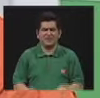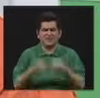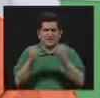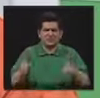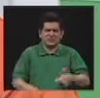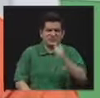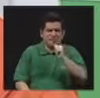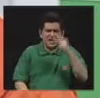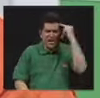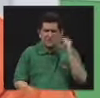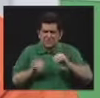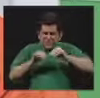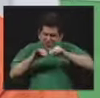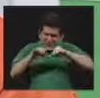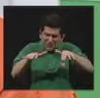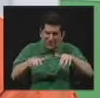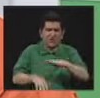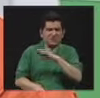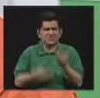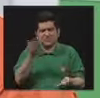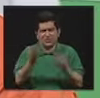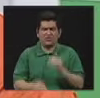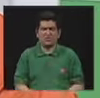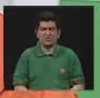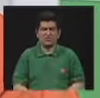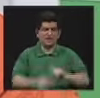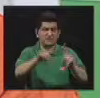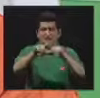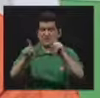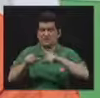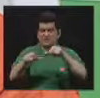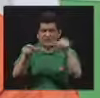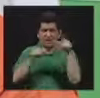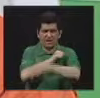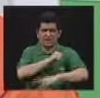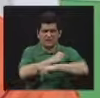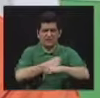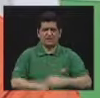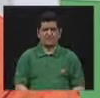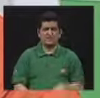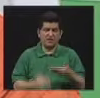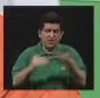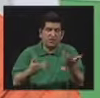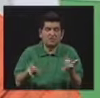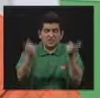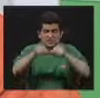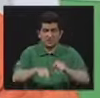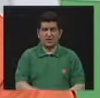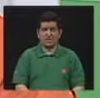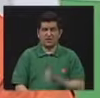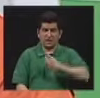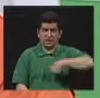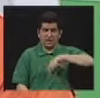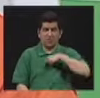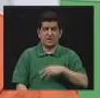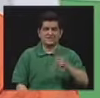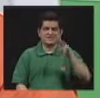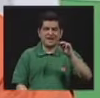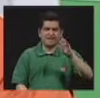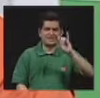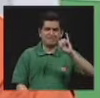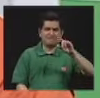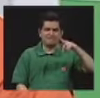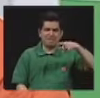polución ambiental, sin estar botando aguas negras, sin estar haciendo lo que se hace en tantas partes del país. La mayoría de nuestras